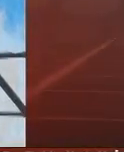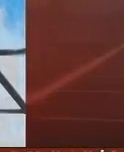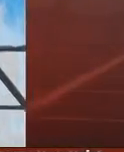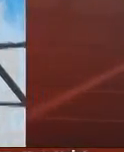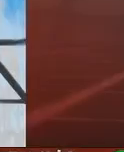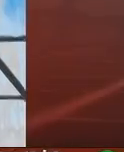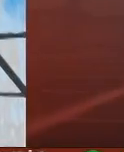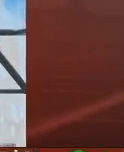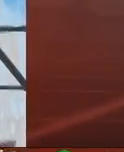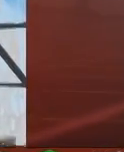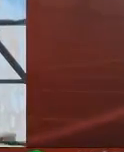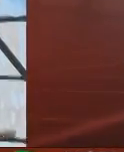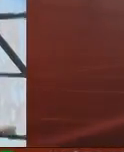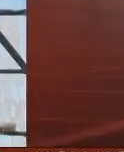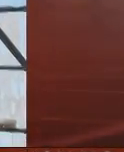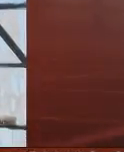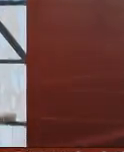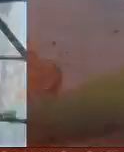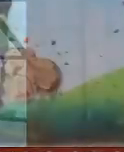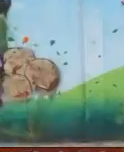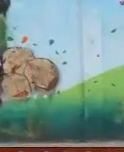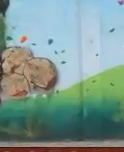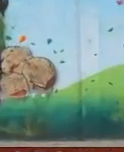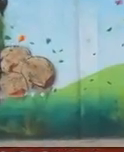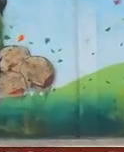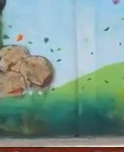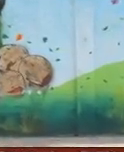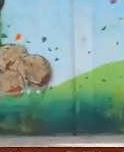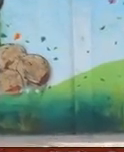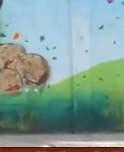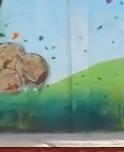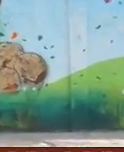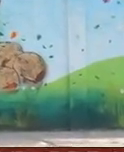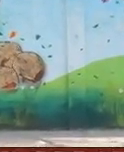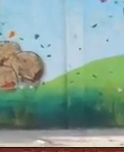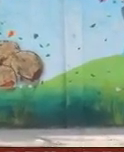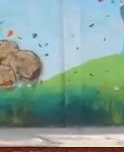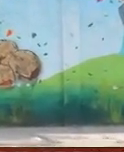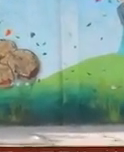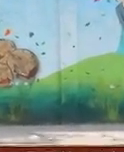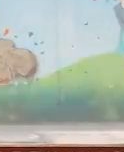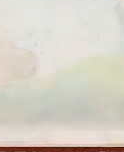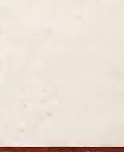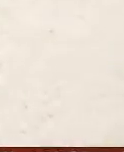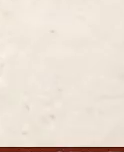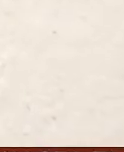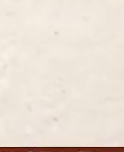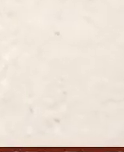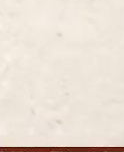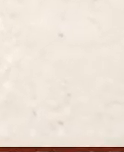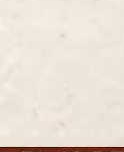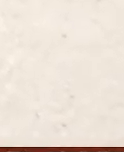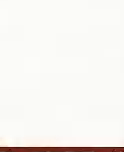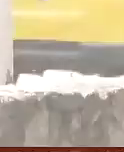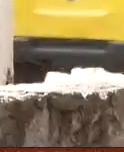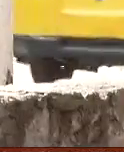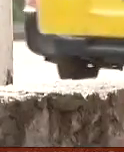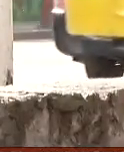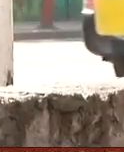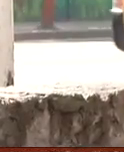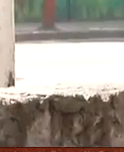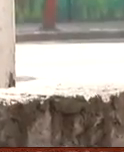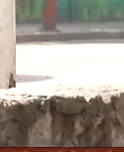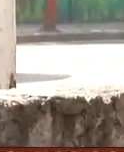Mental, estudiantes de la FES Cuautitlán pintaron una serie de murales en esta fachada, con lo que además se mejoró el entorno urbano. Lo